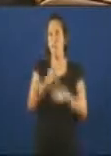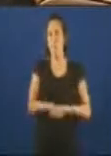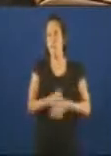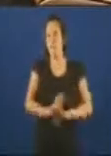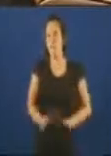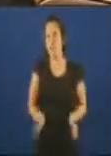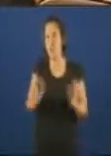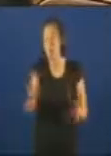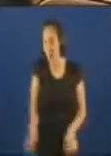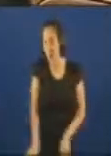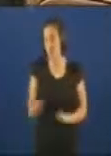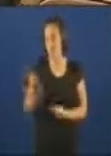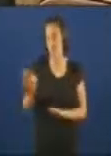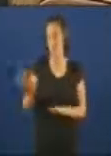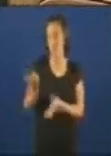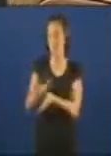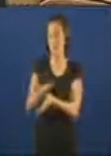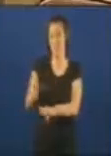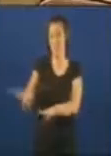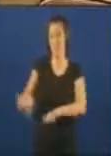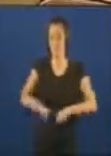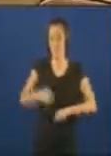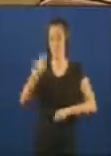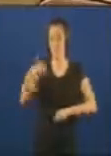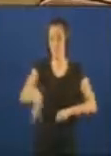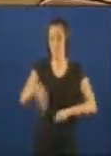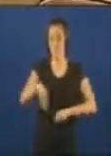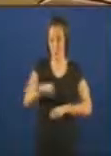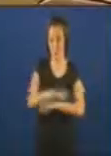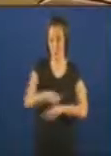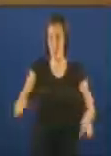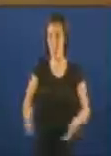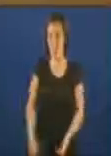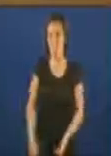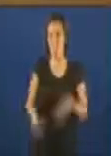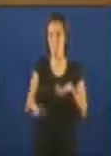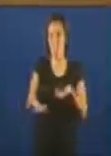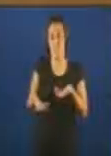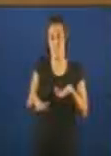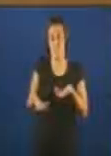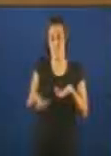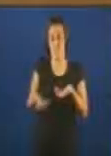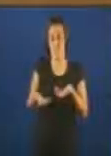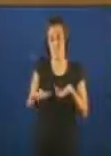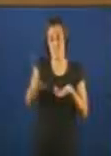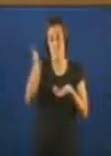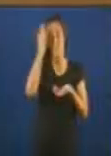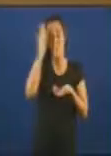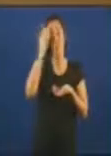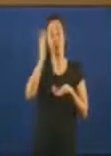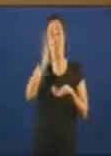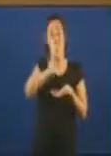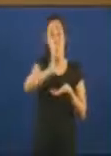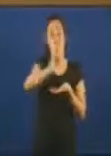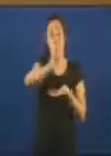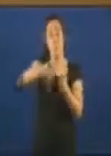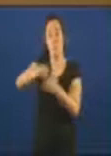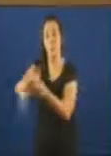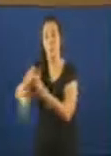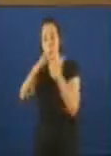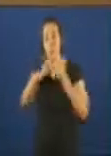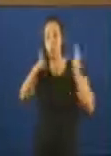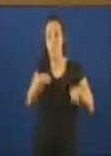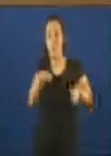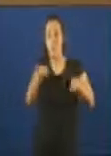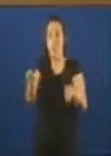vostede é presidente, os beneficiarios das principais contratas públicas no noso país son